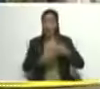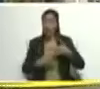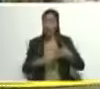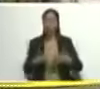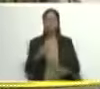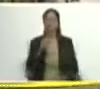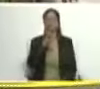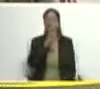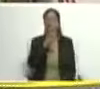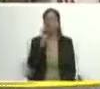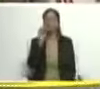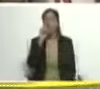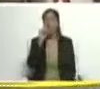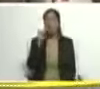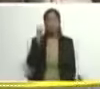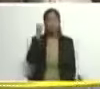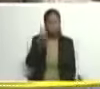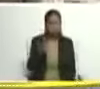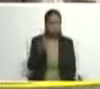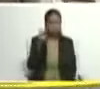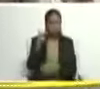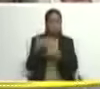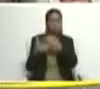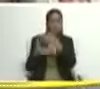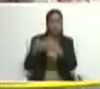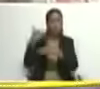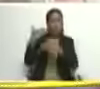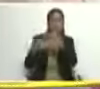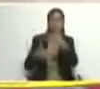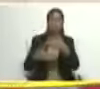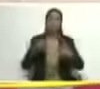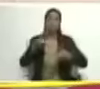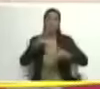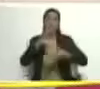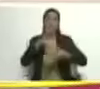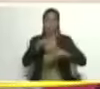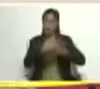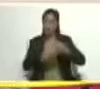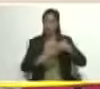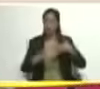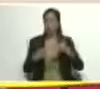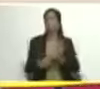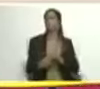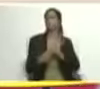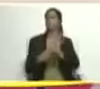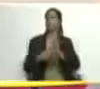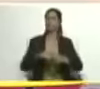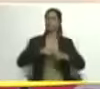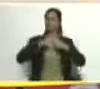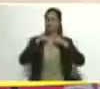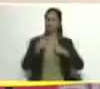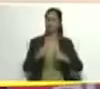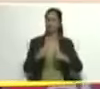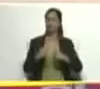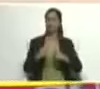200 años después, sigue siendo la América rebelde, levantisca,